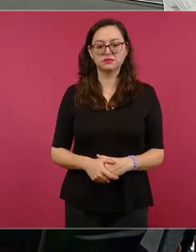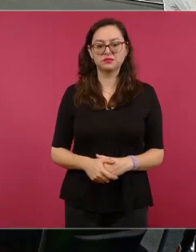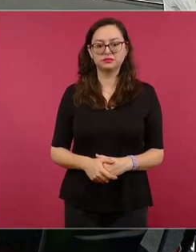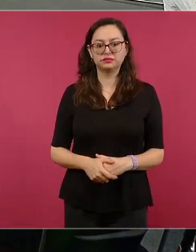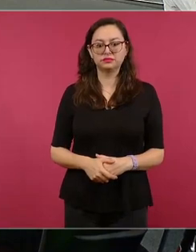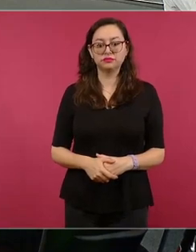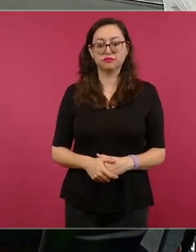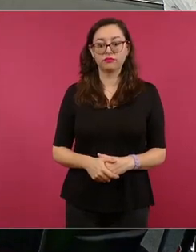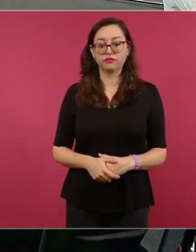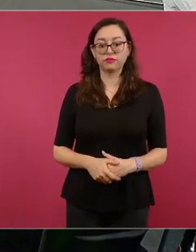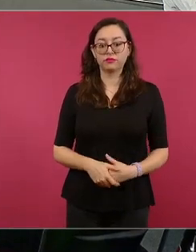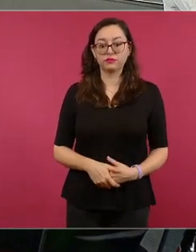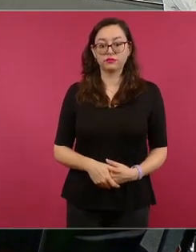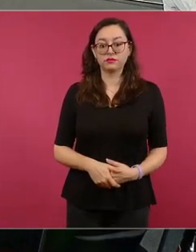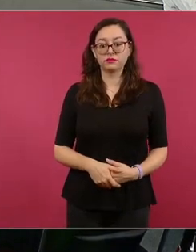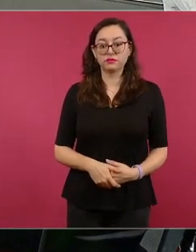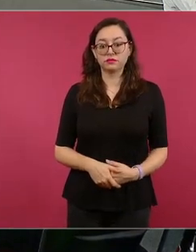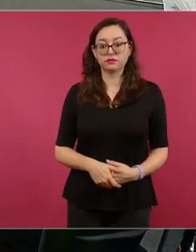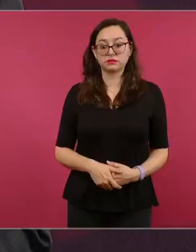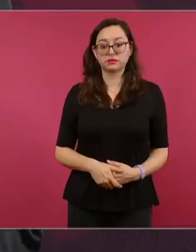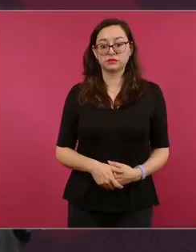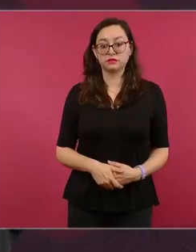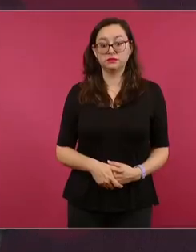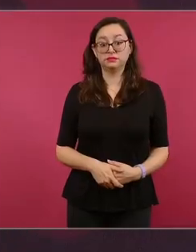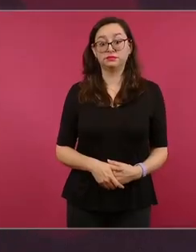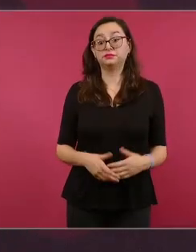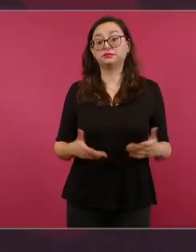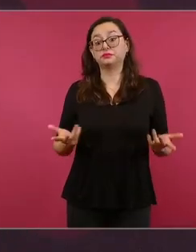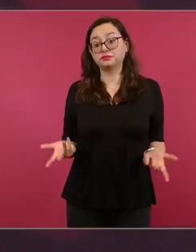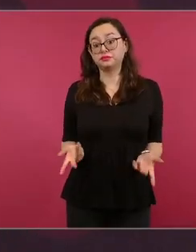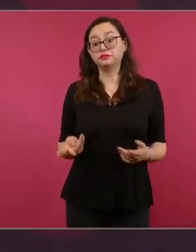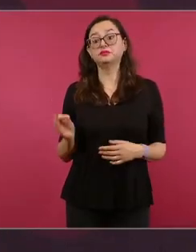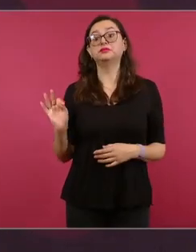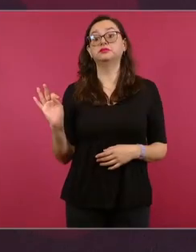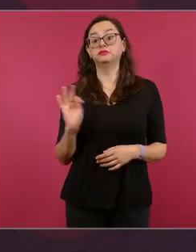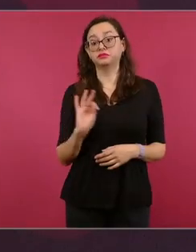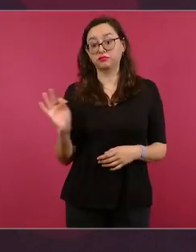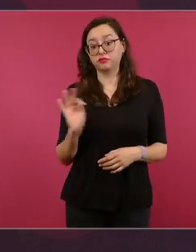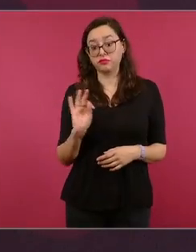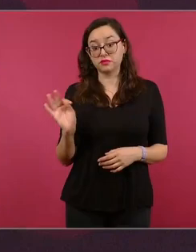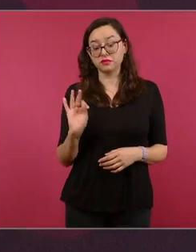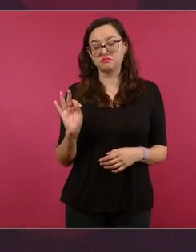No quisieron posiblemente los legisladores, porque